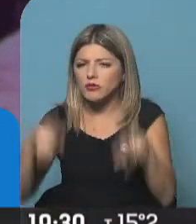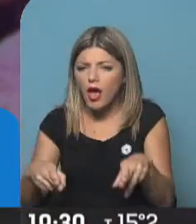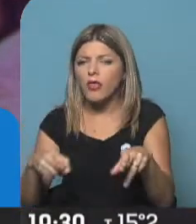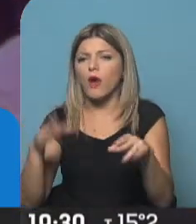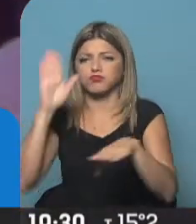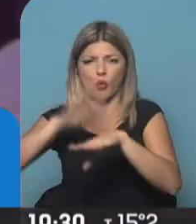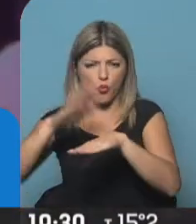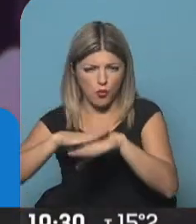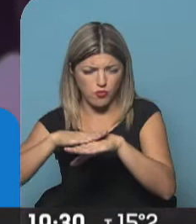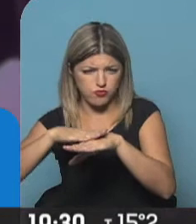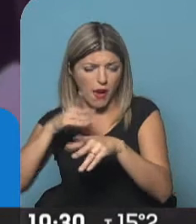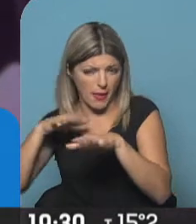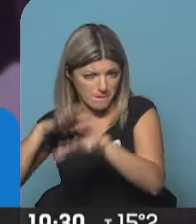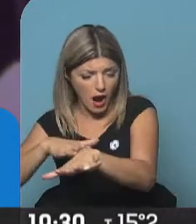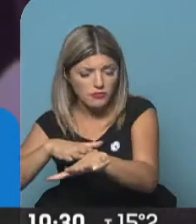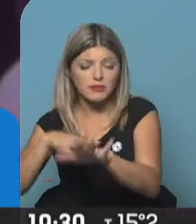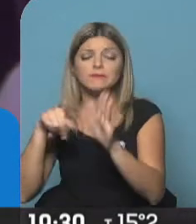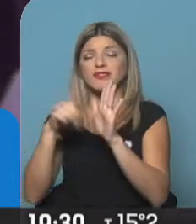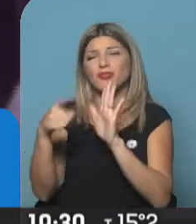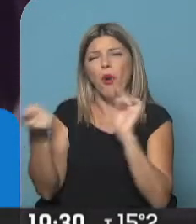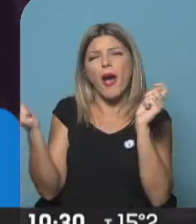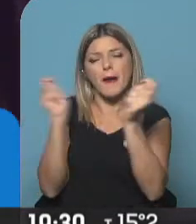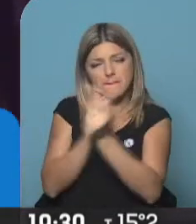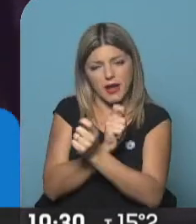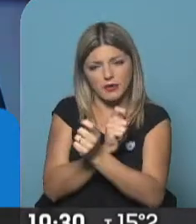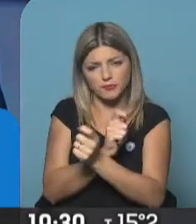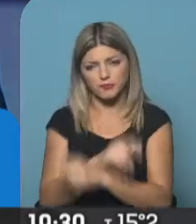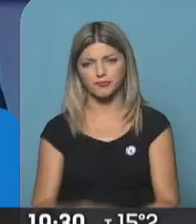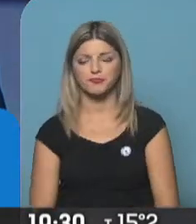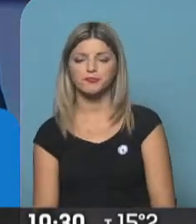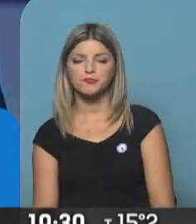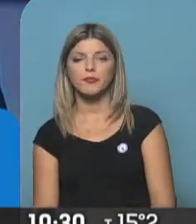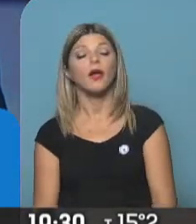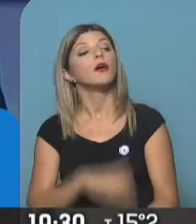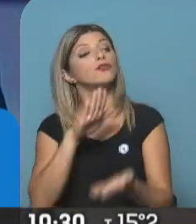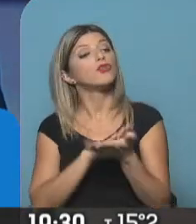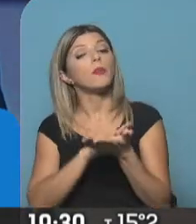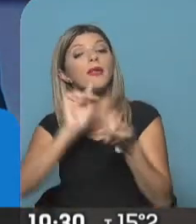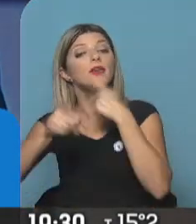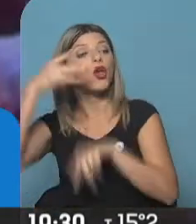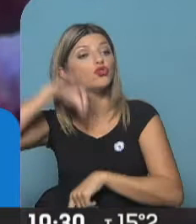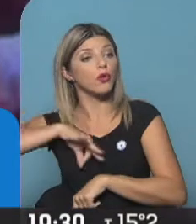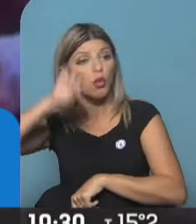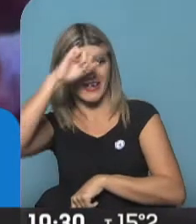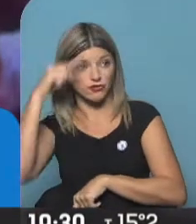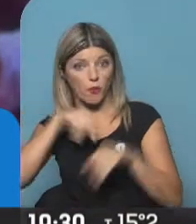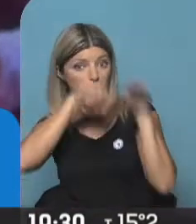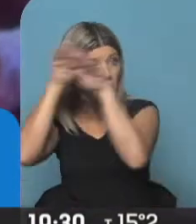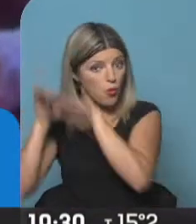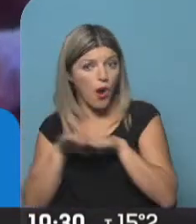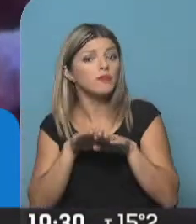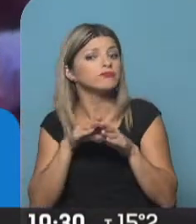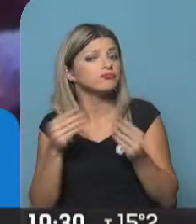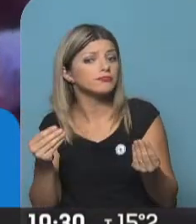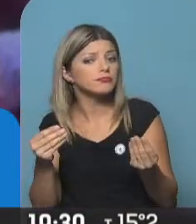haya que avanzar en una relación diferente con los sindicatos y en cuanto al pedido de paritarias nacionales nosotros lo hemos dicho en repetidas oportunidades